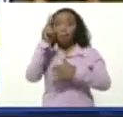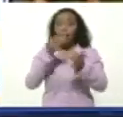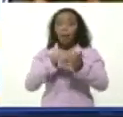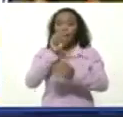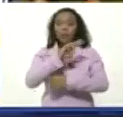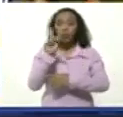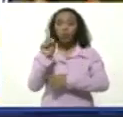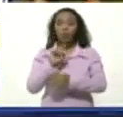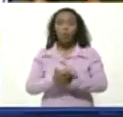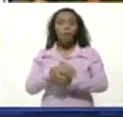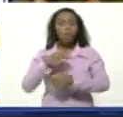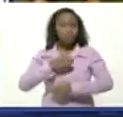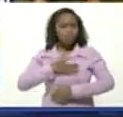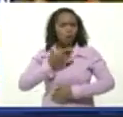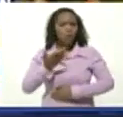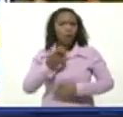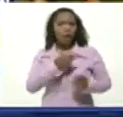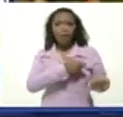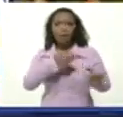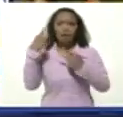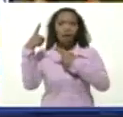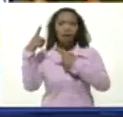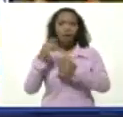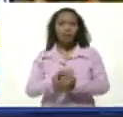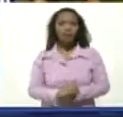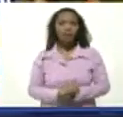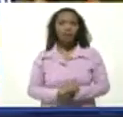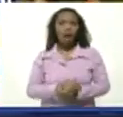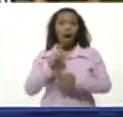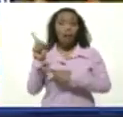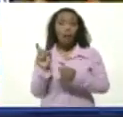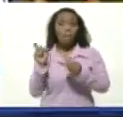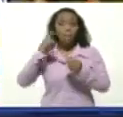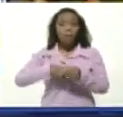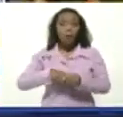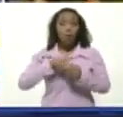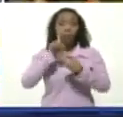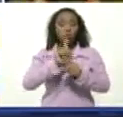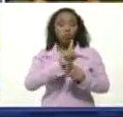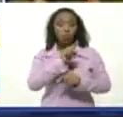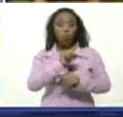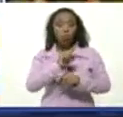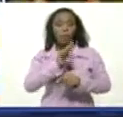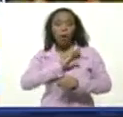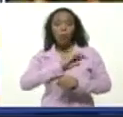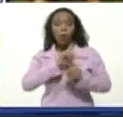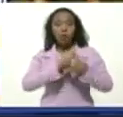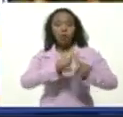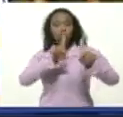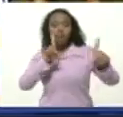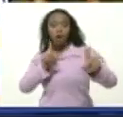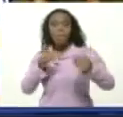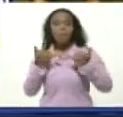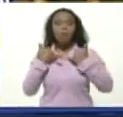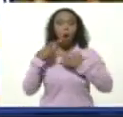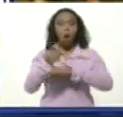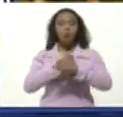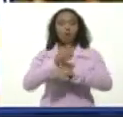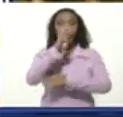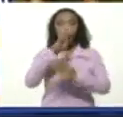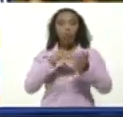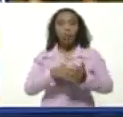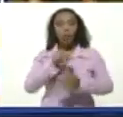2021, poder llevar a su registro con sus instancias de autogobierno a 4.200